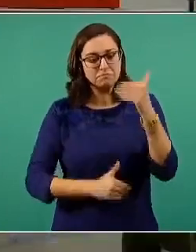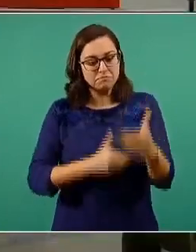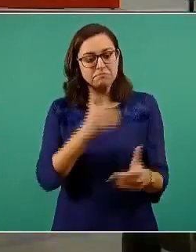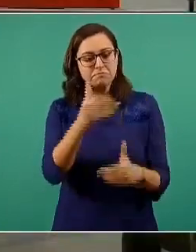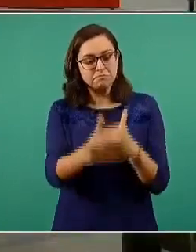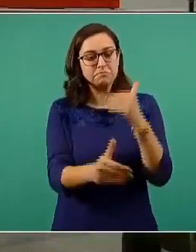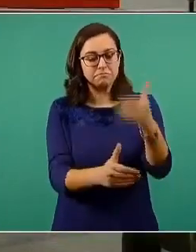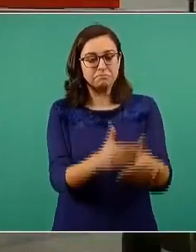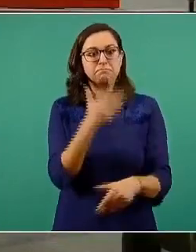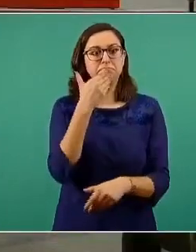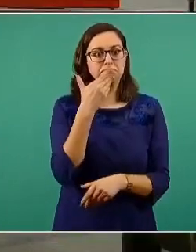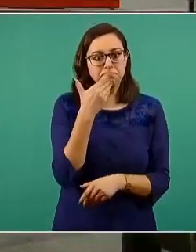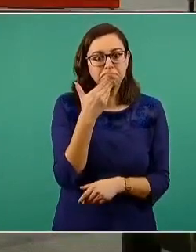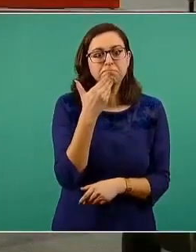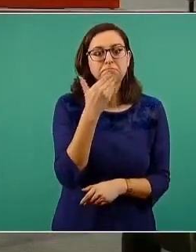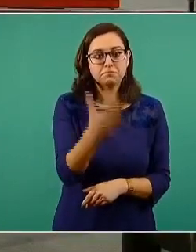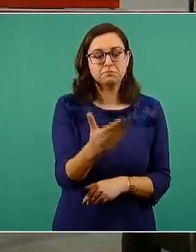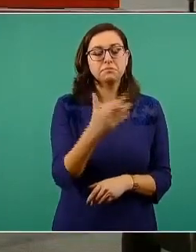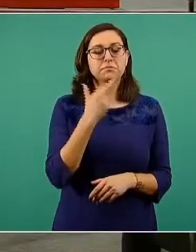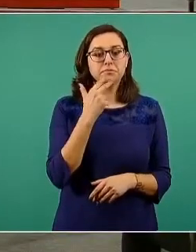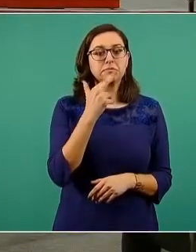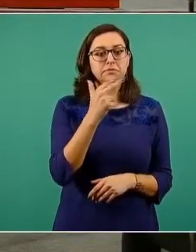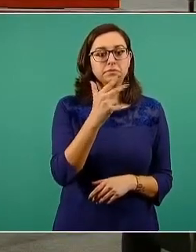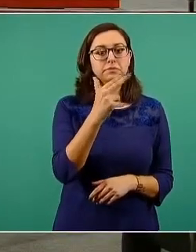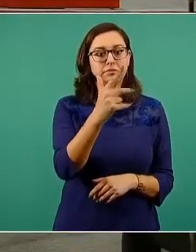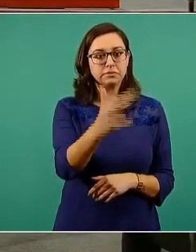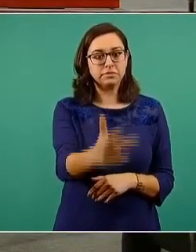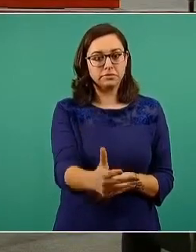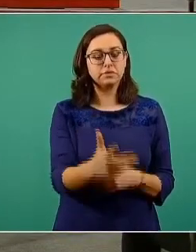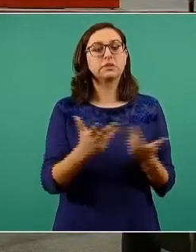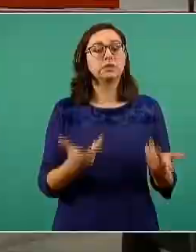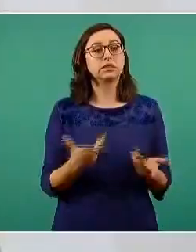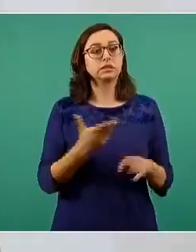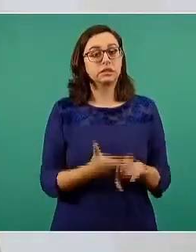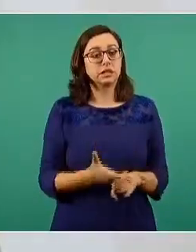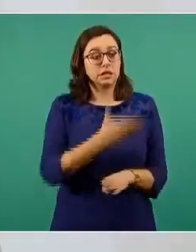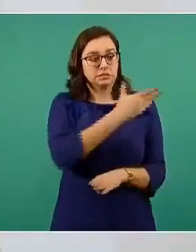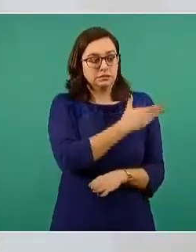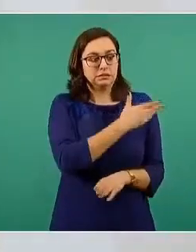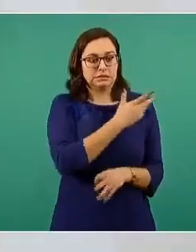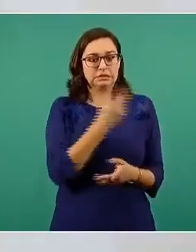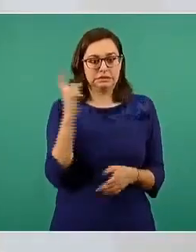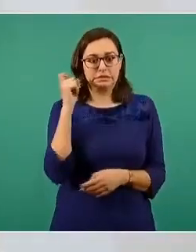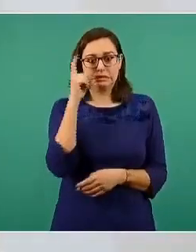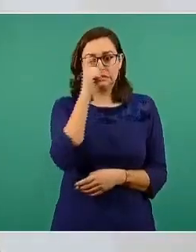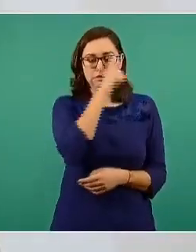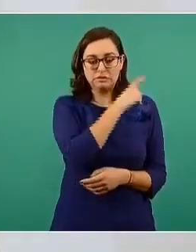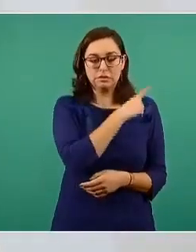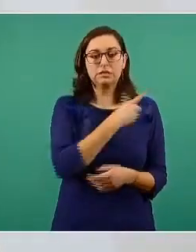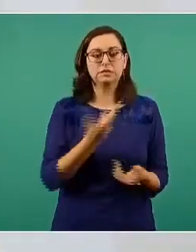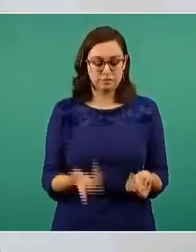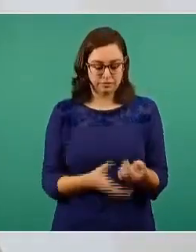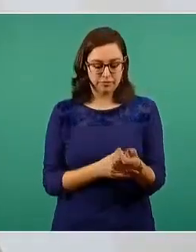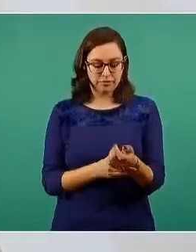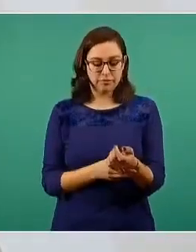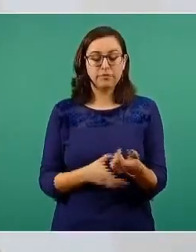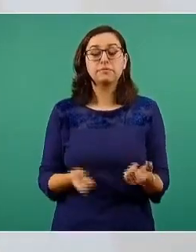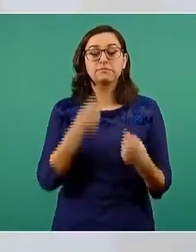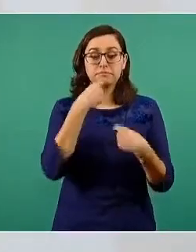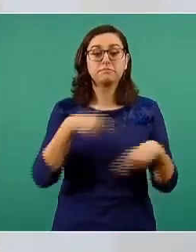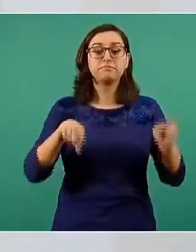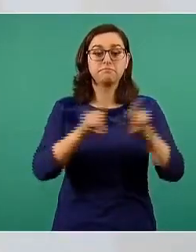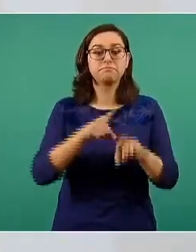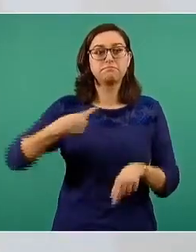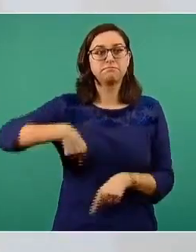cómo está pasando ese mal momento, este horizonte temporal concreto de vacunación y de baja de casos también nos